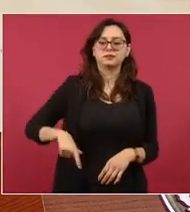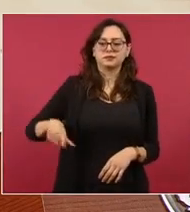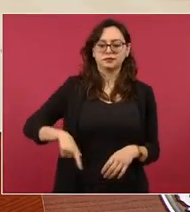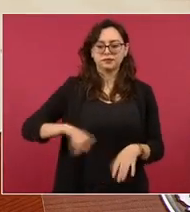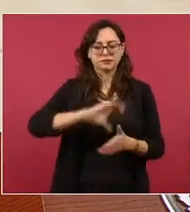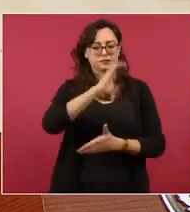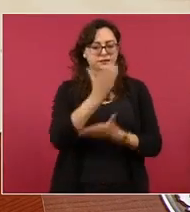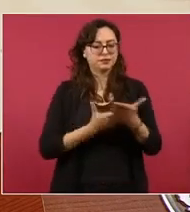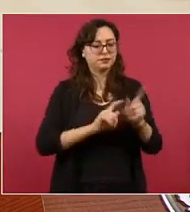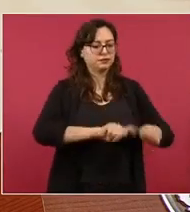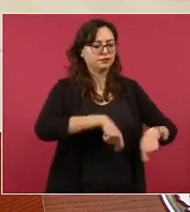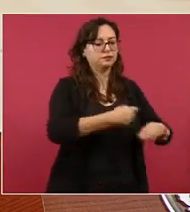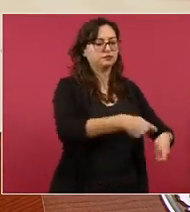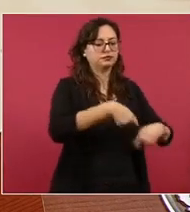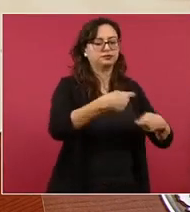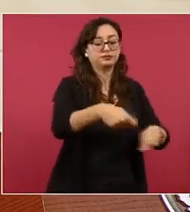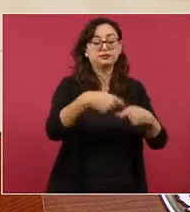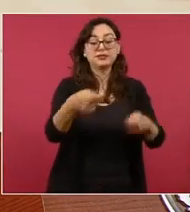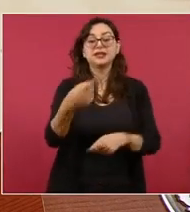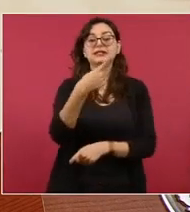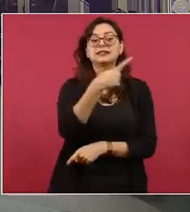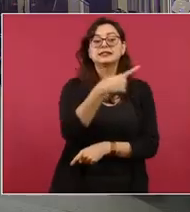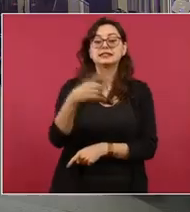el engaño, la mentira